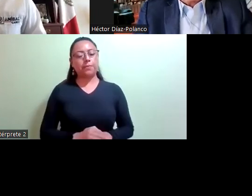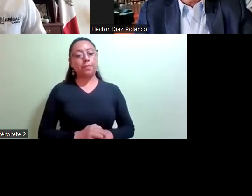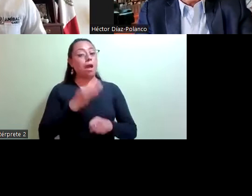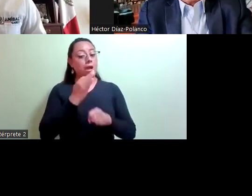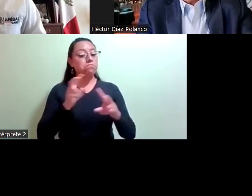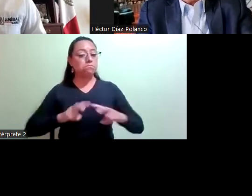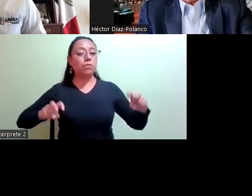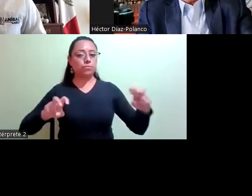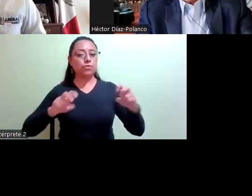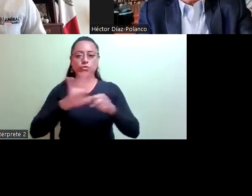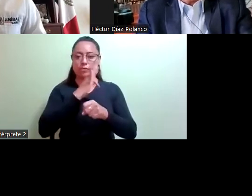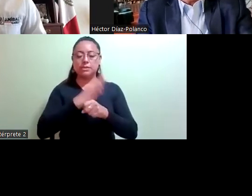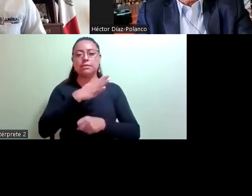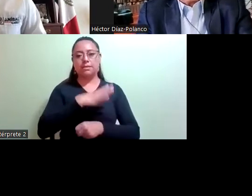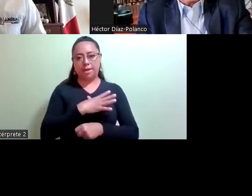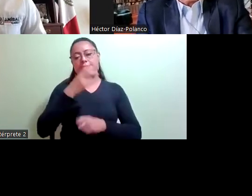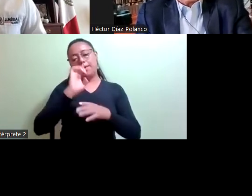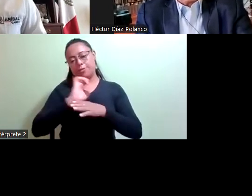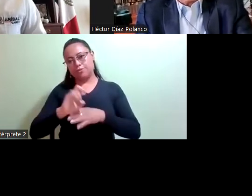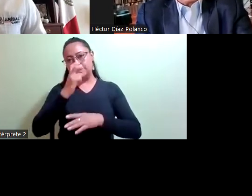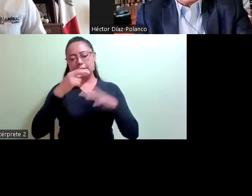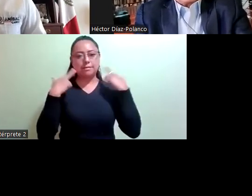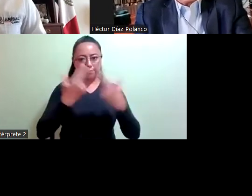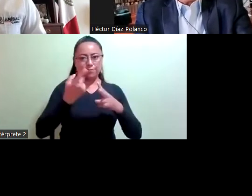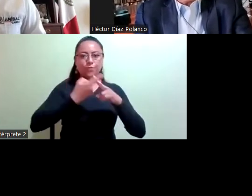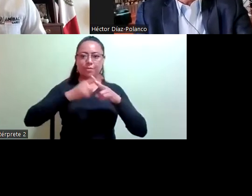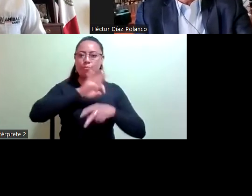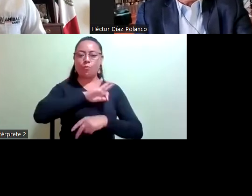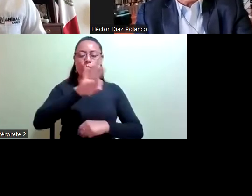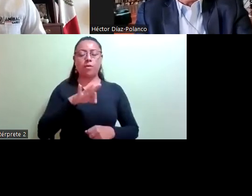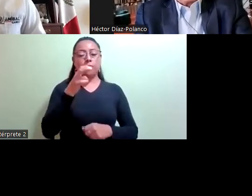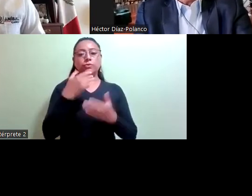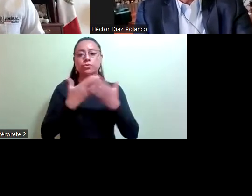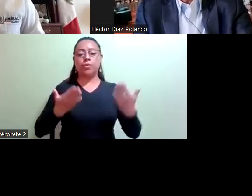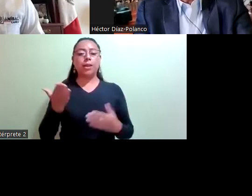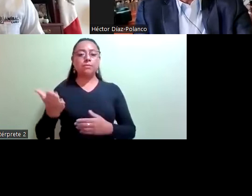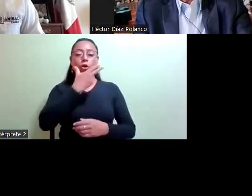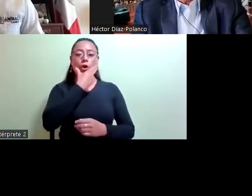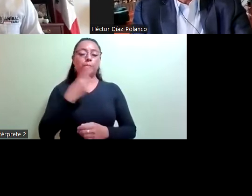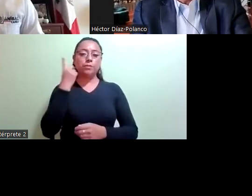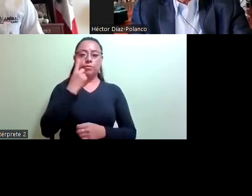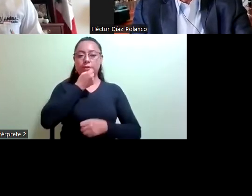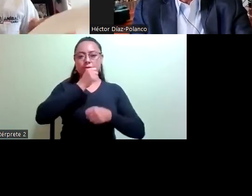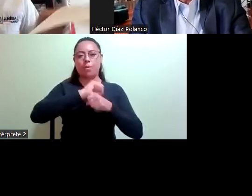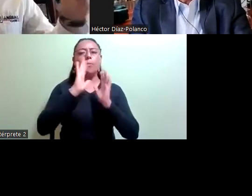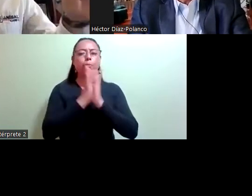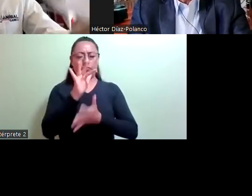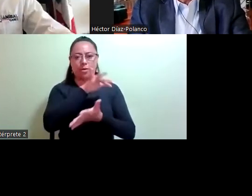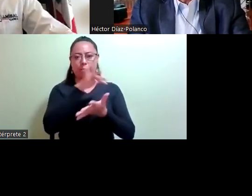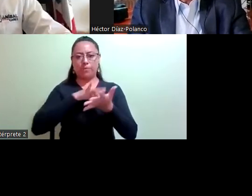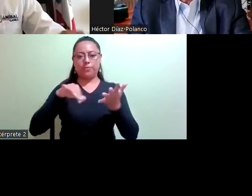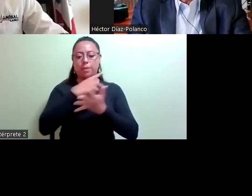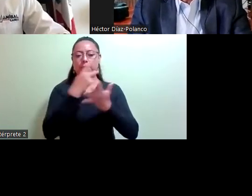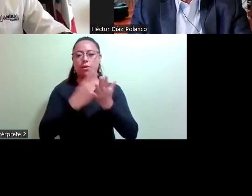quórum requerido, se declara abierta la sesión, por lo cual le solicito al diputado secretario proceda a dar lectura al orden del